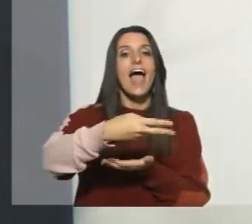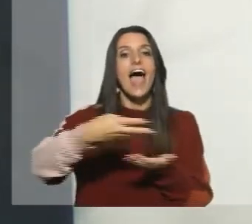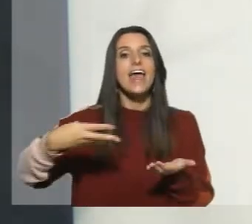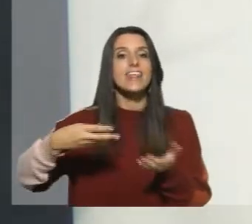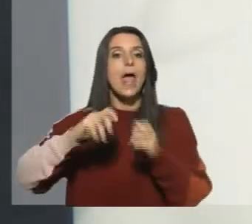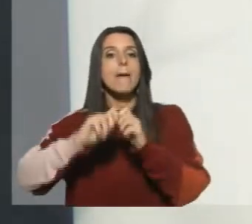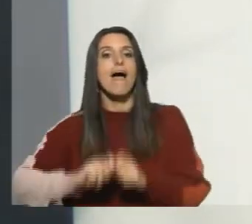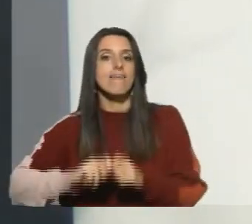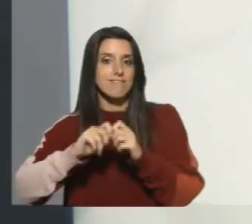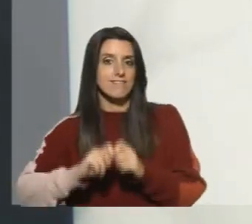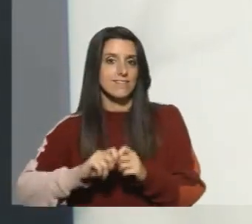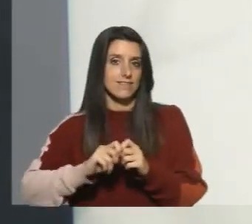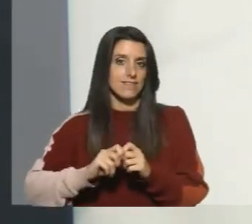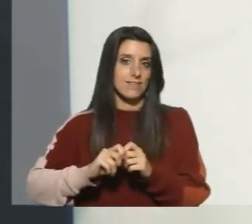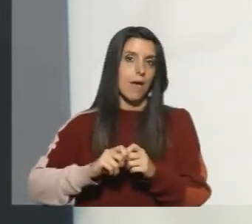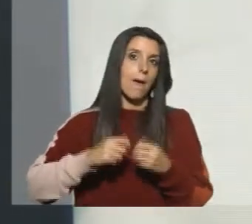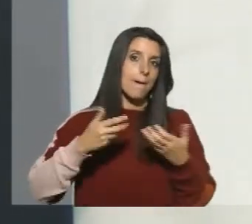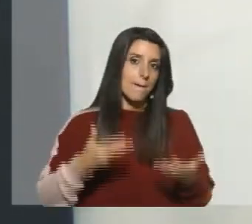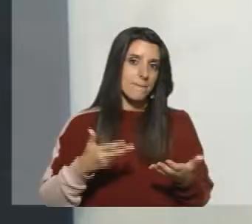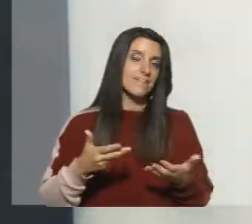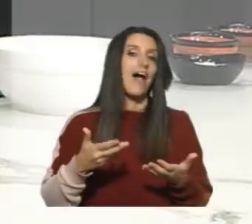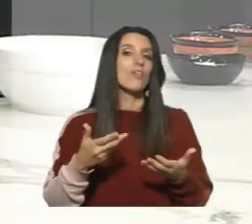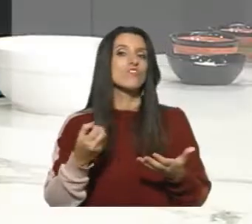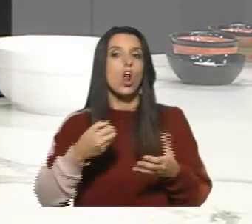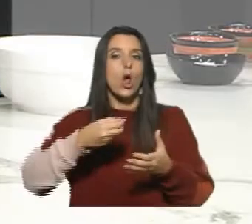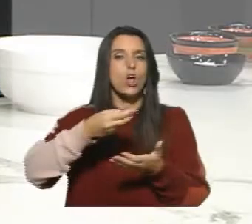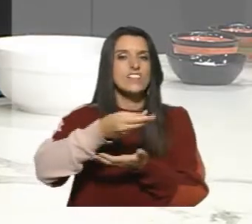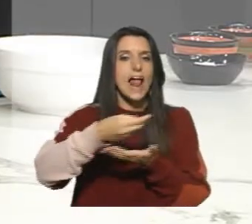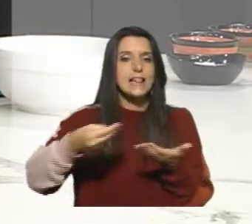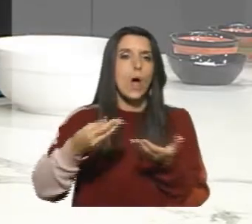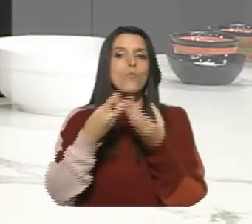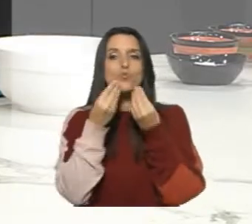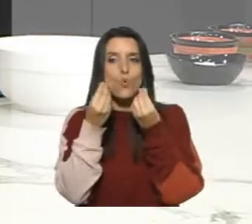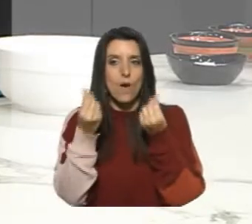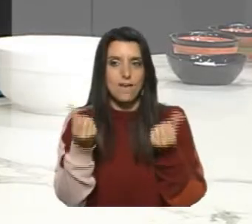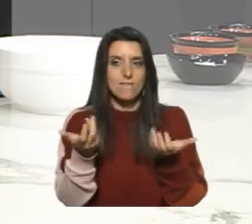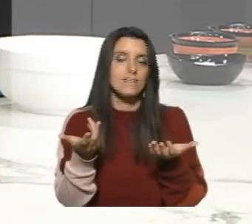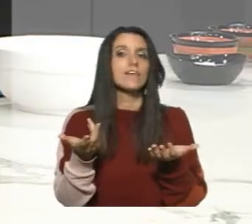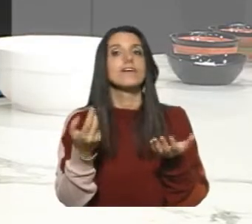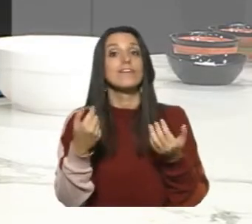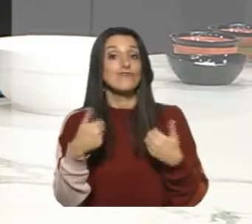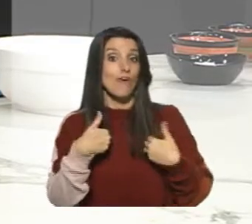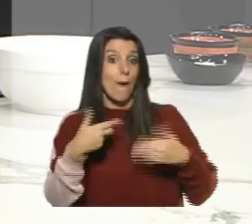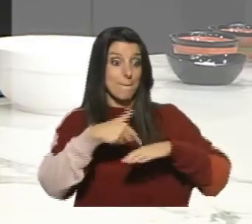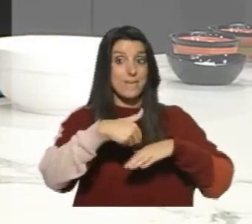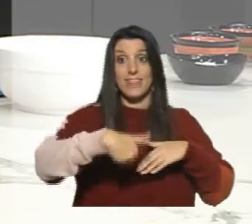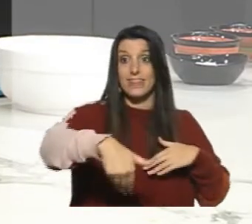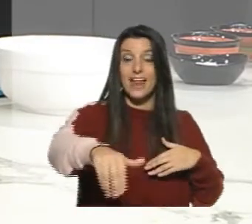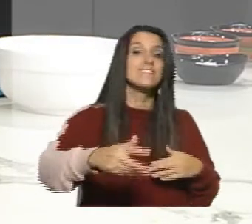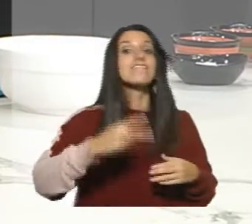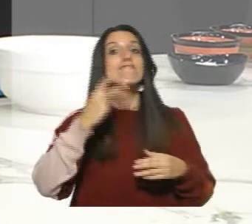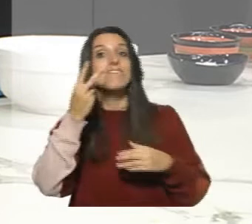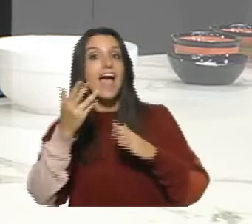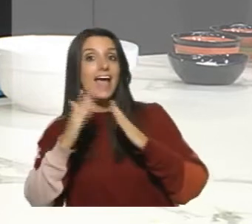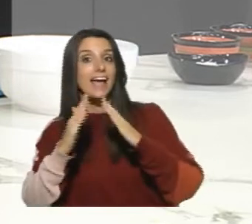nos va a ayudar a que nos espese más. Bien. Porque si no, si vos hicieras una compota, te queda todo como muy... Como más suavecito. Y ahí lo tenemos. Yo, mientras tanto, para que vos lo veas en casa,